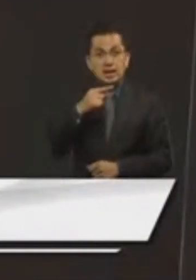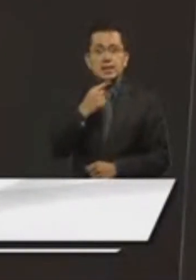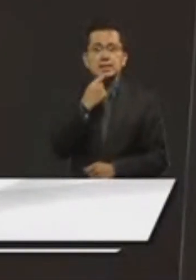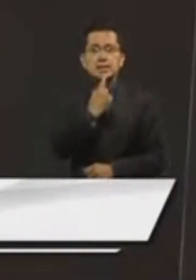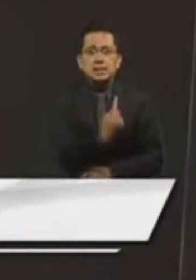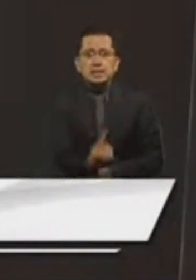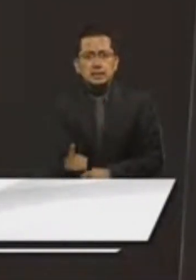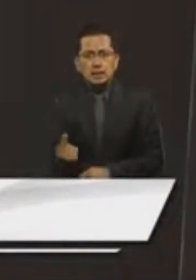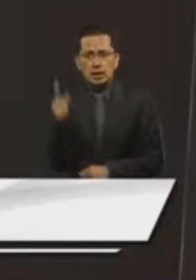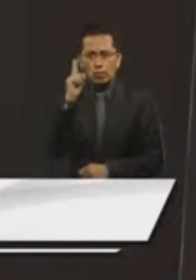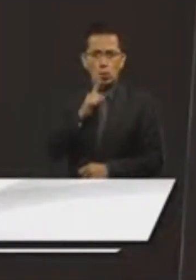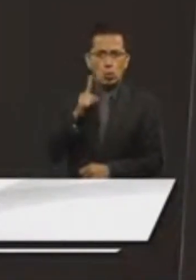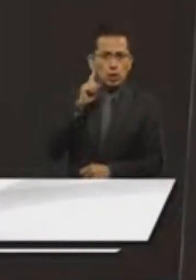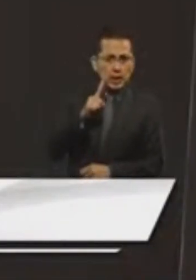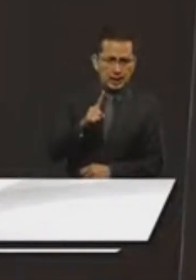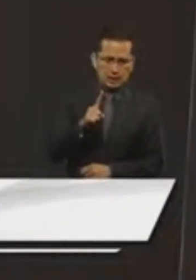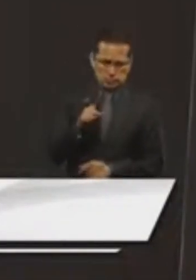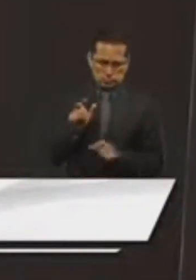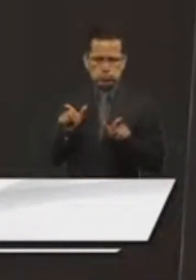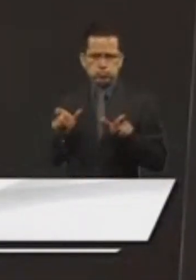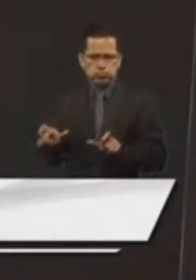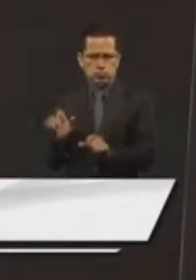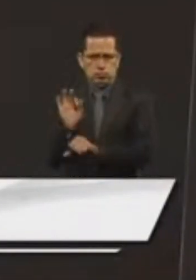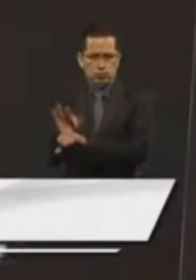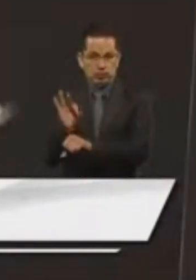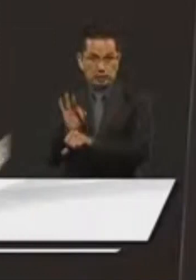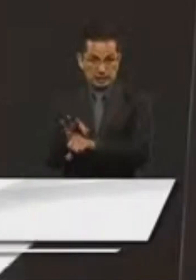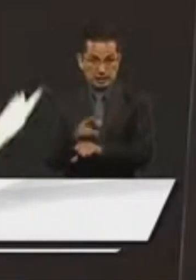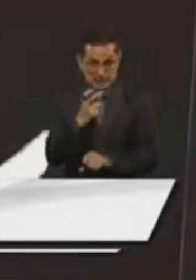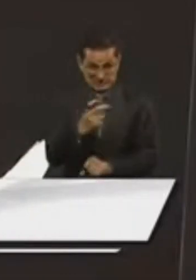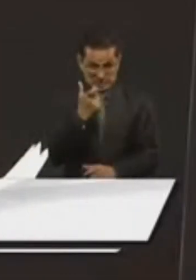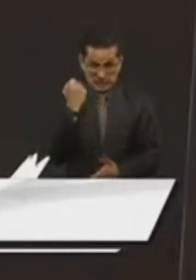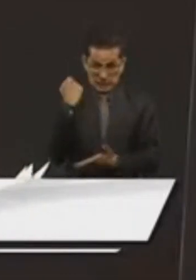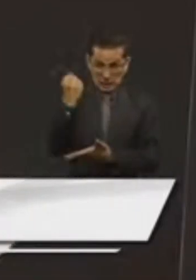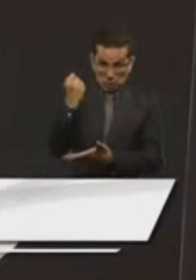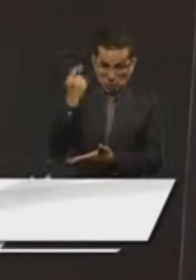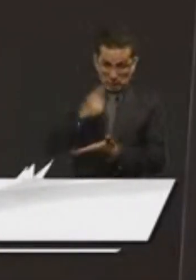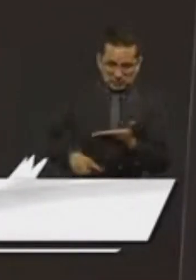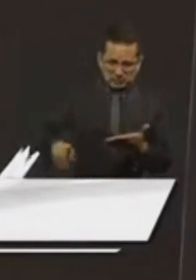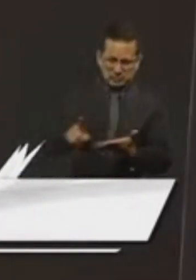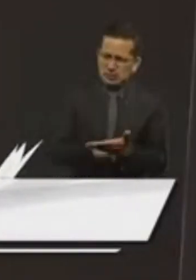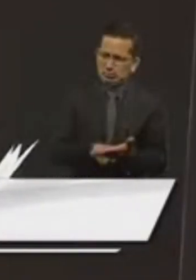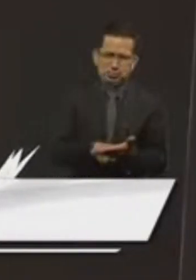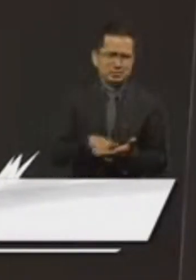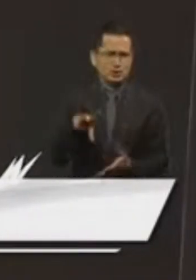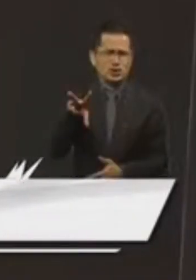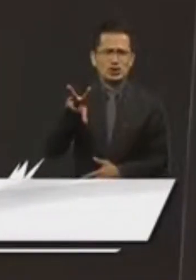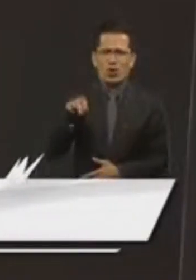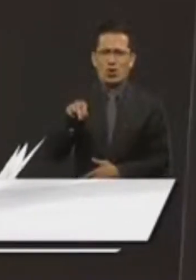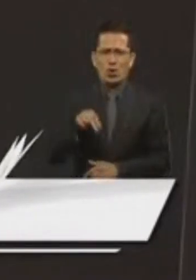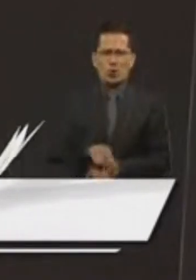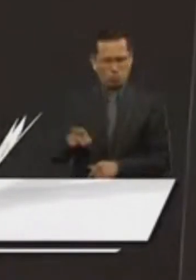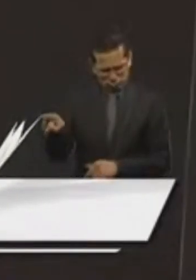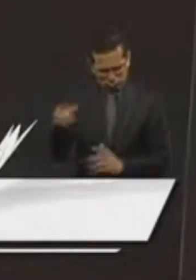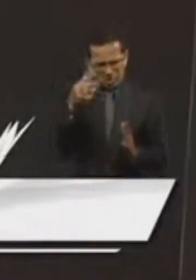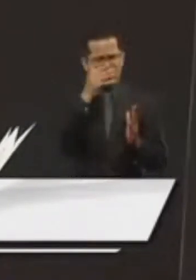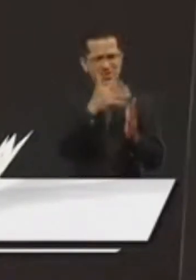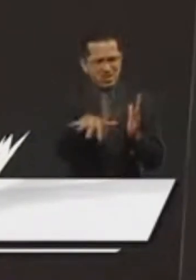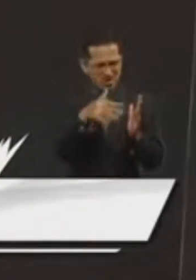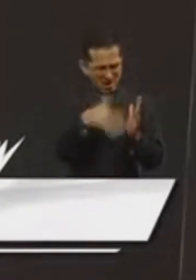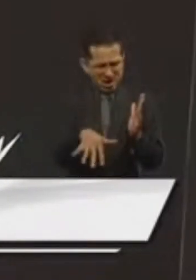se suprimió el presupuesto. Lean y no sean maniqueos. En el